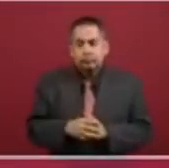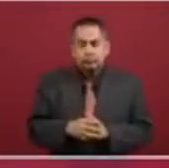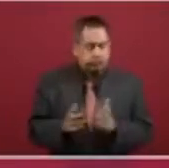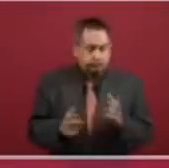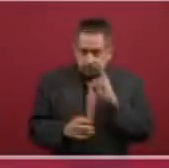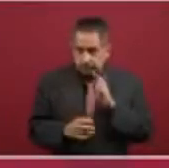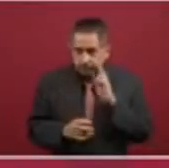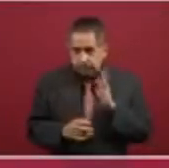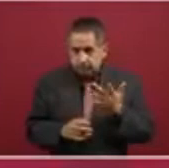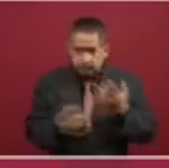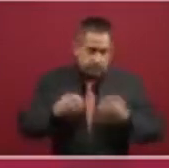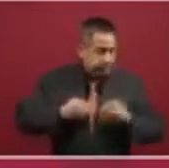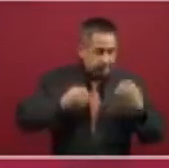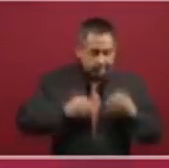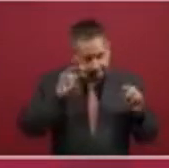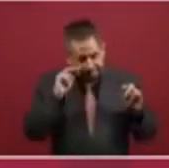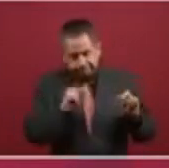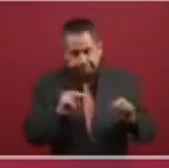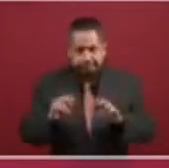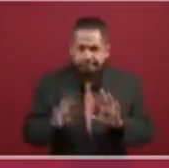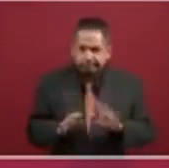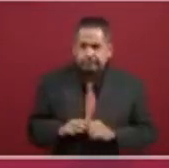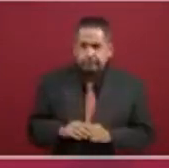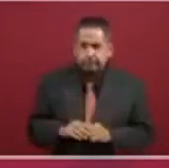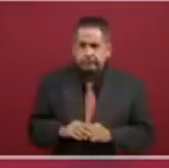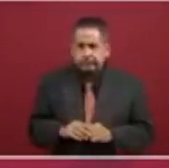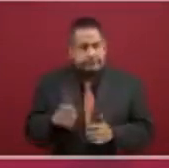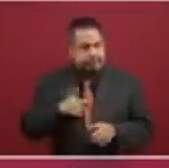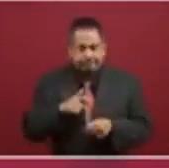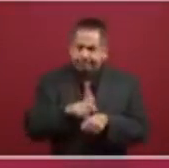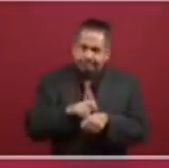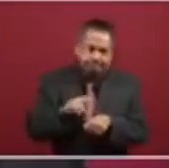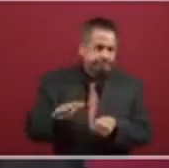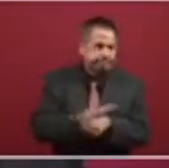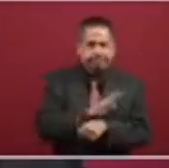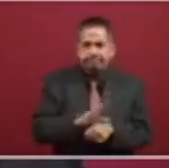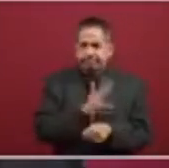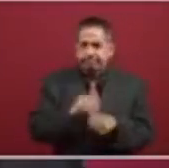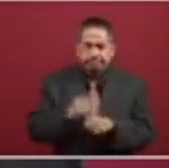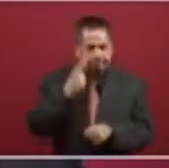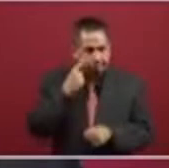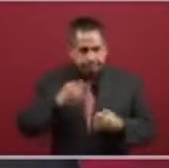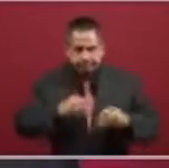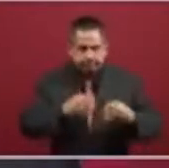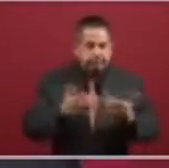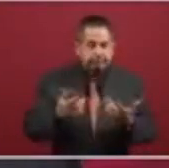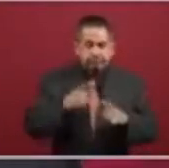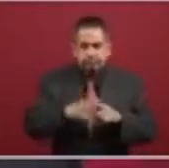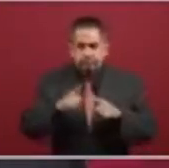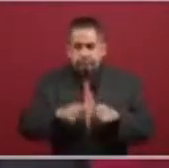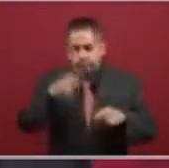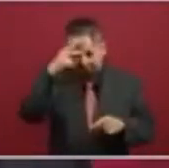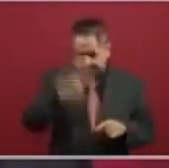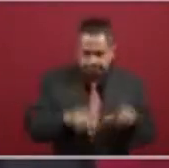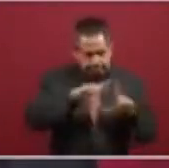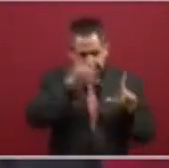estoy ocupado de tiempo completo en atender los